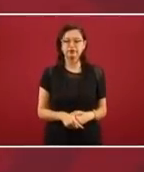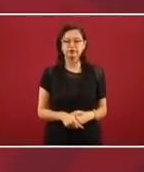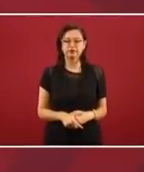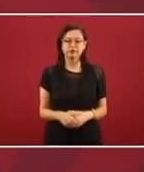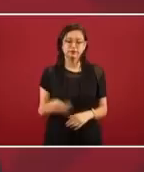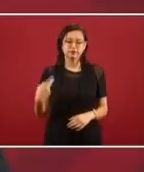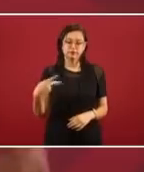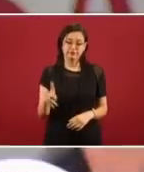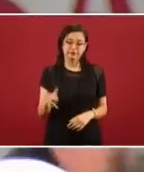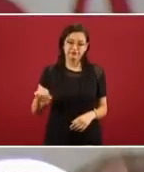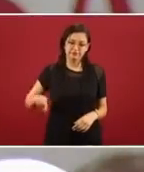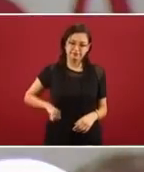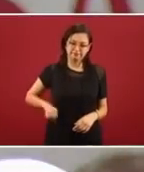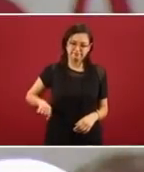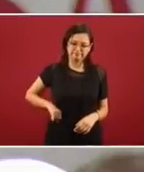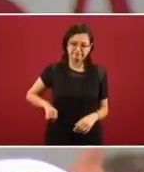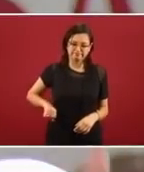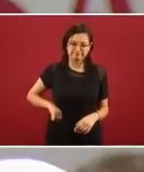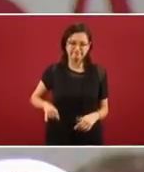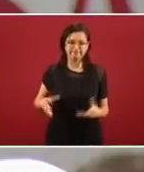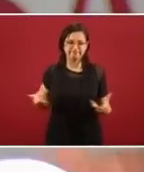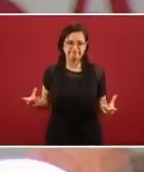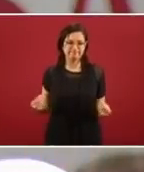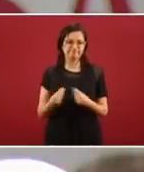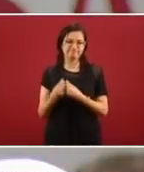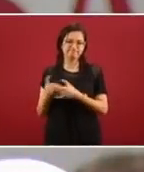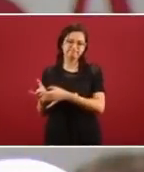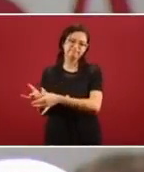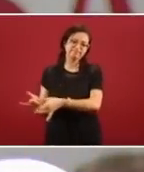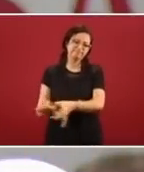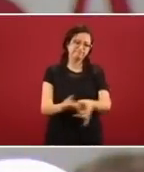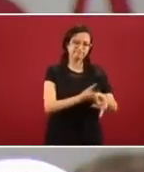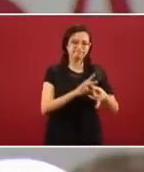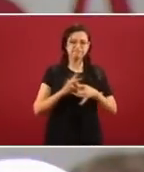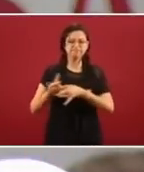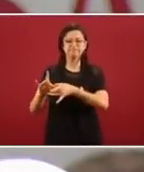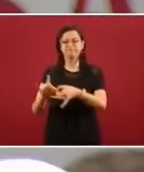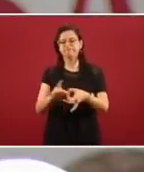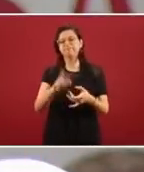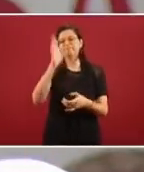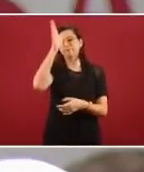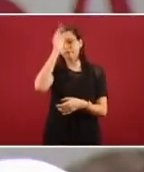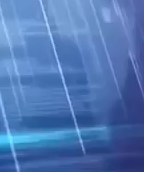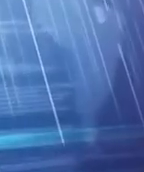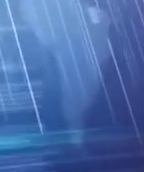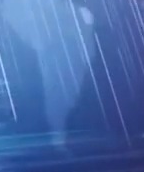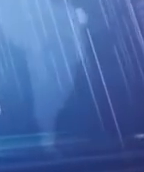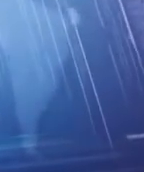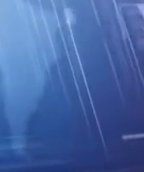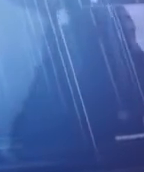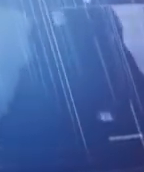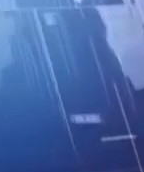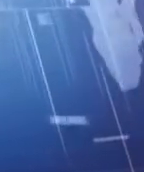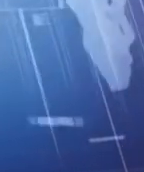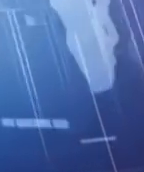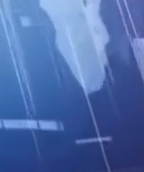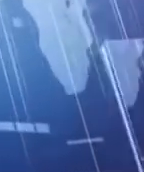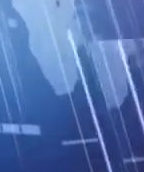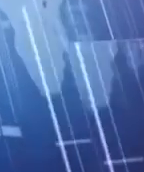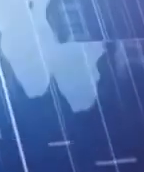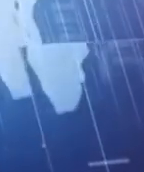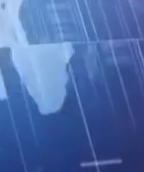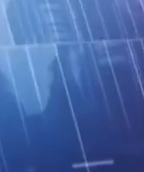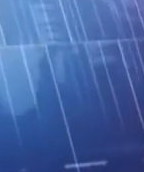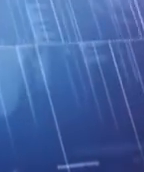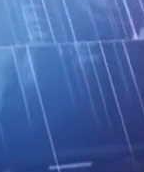es que busquemos la unidad en estos momentos, es una tregua, un mes. Y también López Obrador le reclamó a los